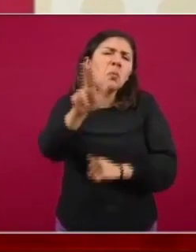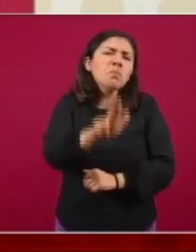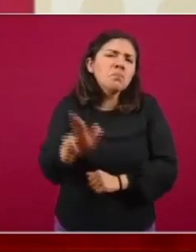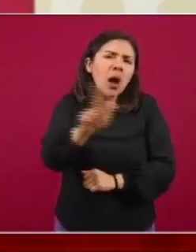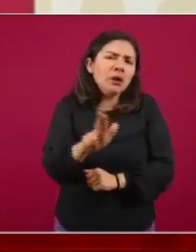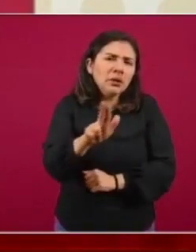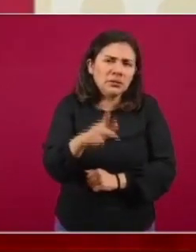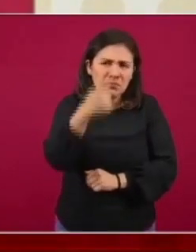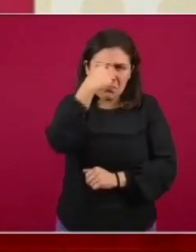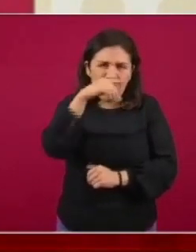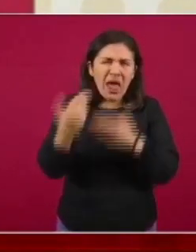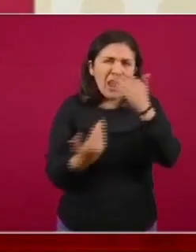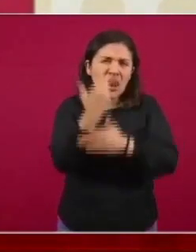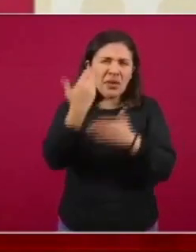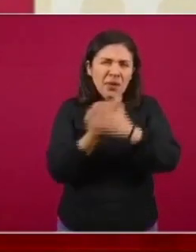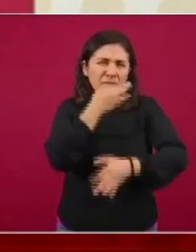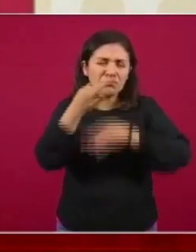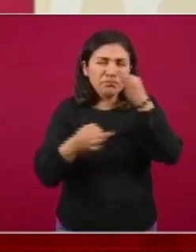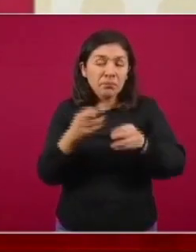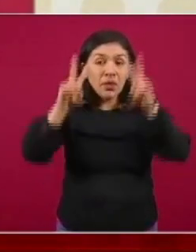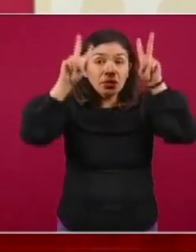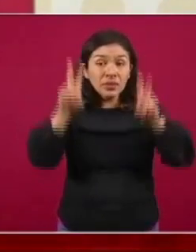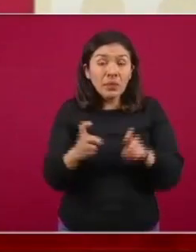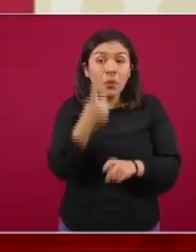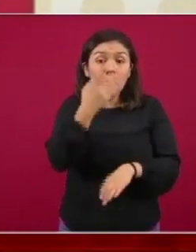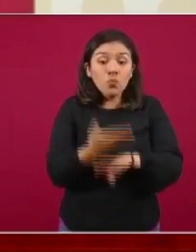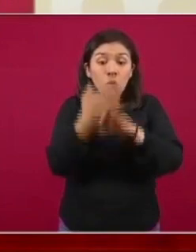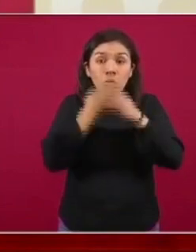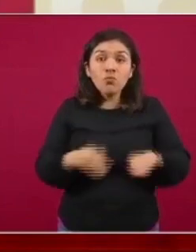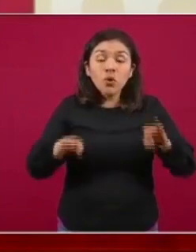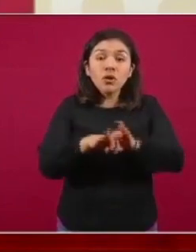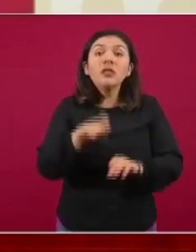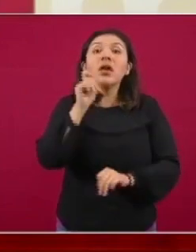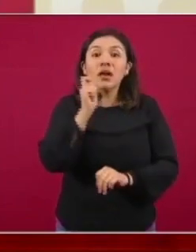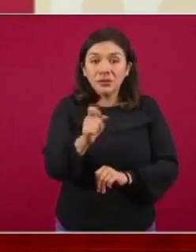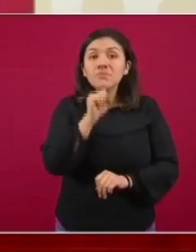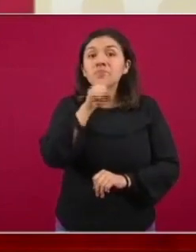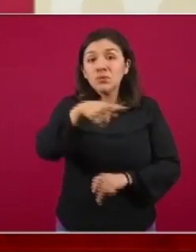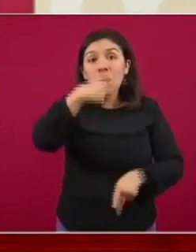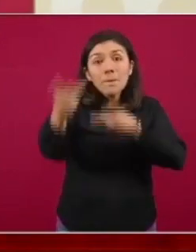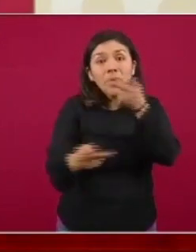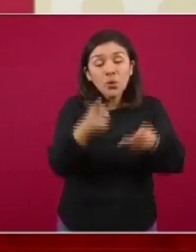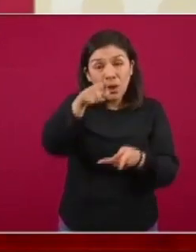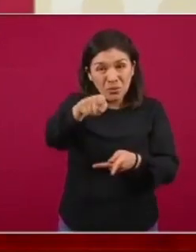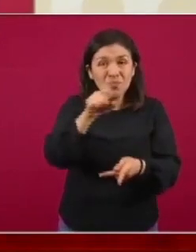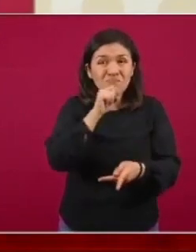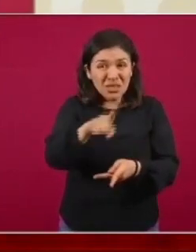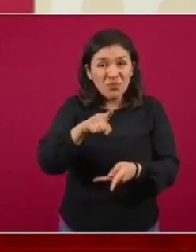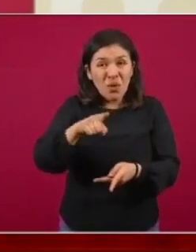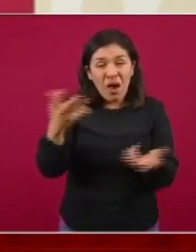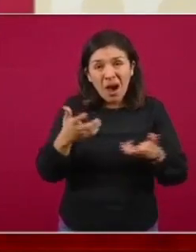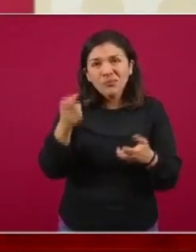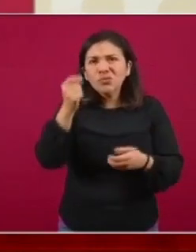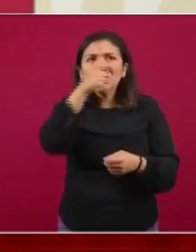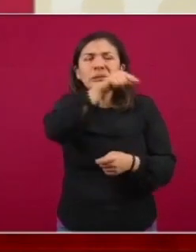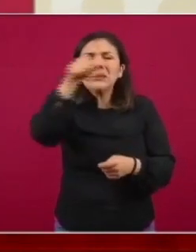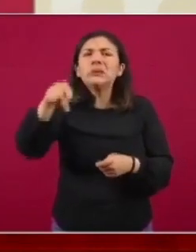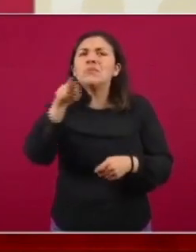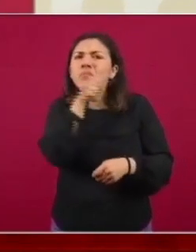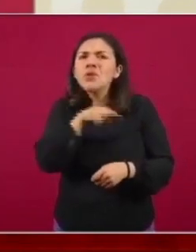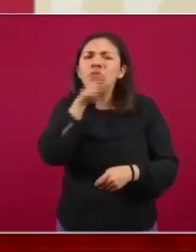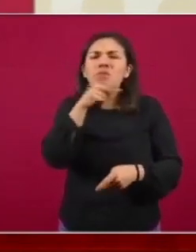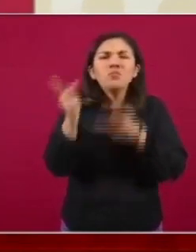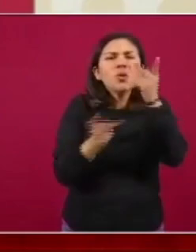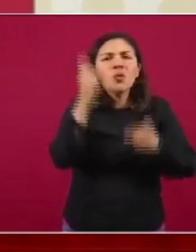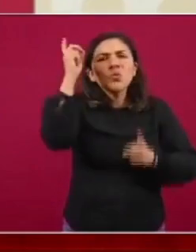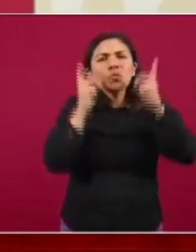durante el Pulso de Salud, uno de los temas que es muy importante es justo las preguntas que usted tiene, que se han tenido mucho, que es ¿qué